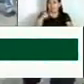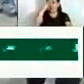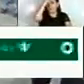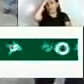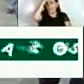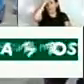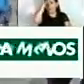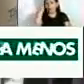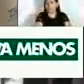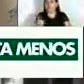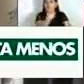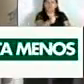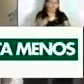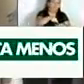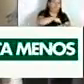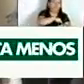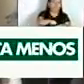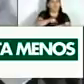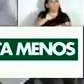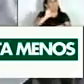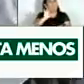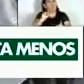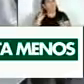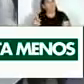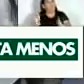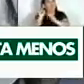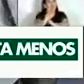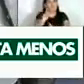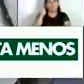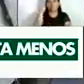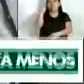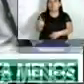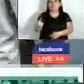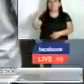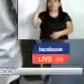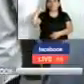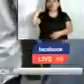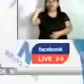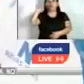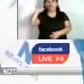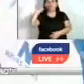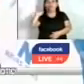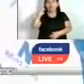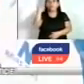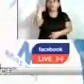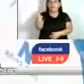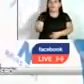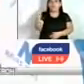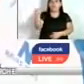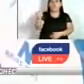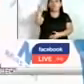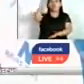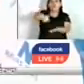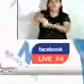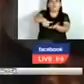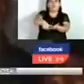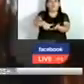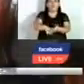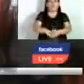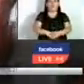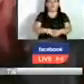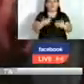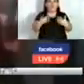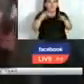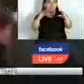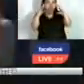los unionenses decidieron que Óscar Parada, por el partido Nuevas Ideas, sea el nuevo alcalde de la ciudad de La Unión. En horas